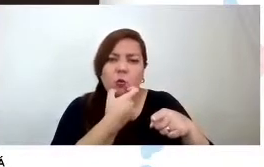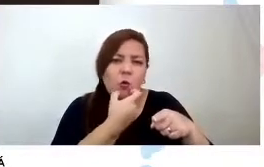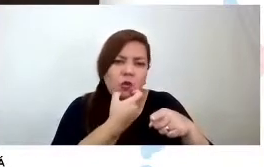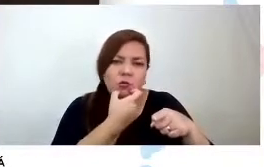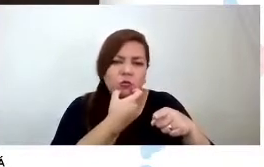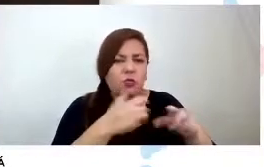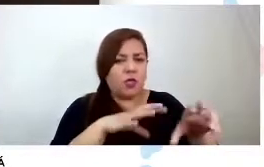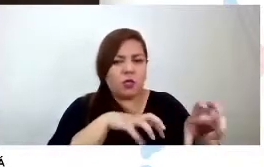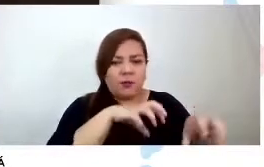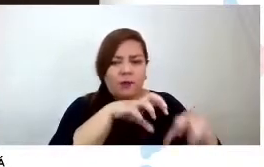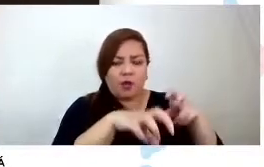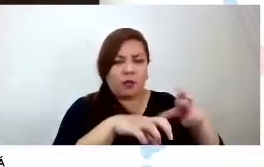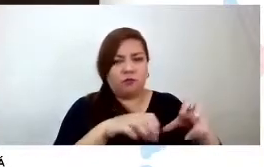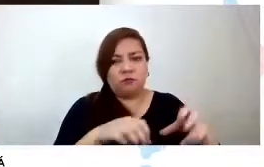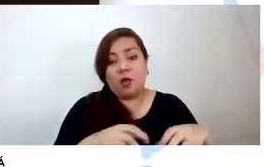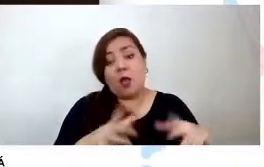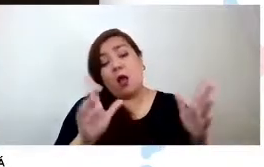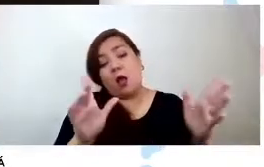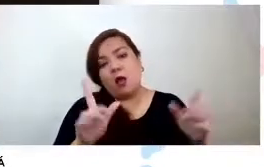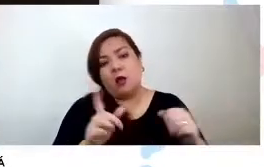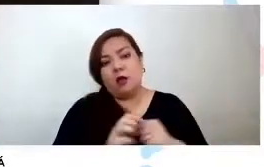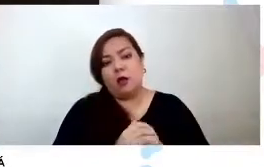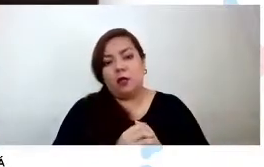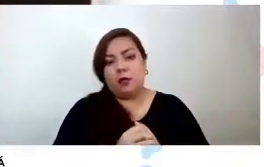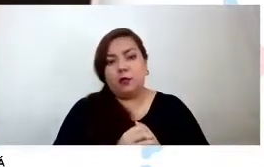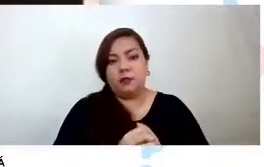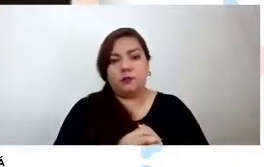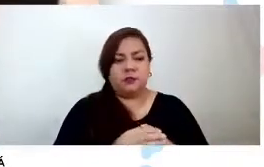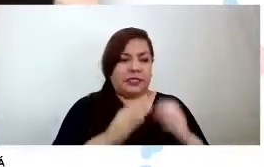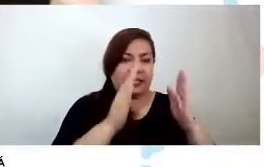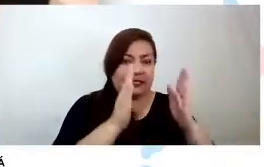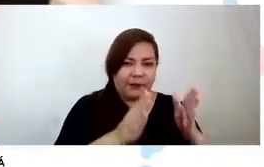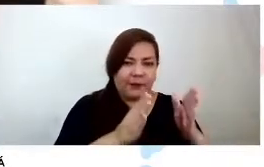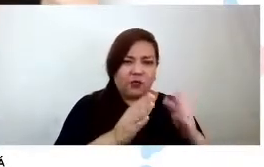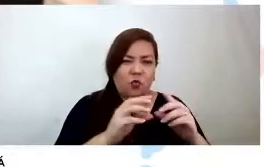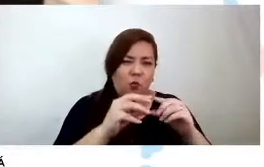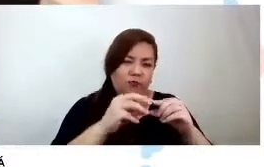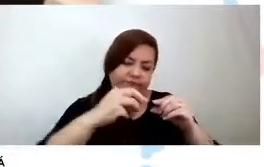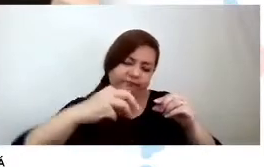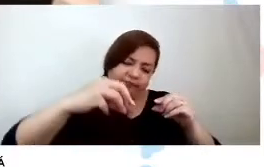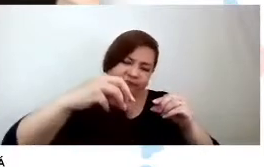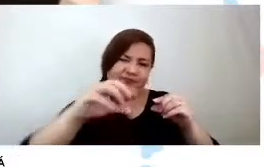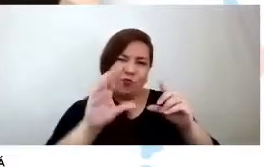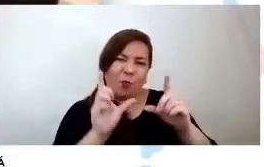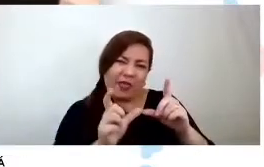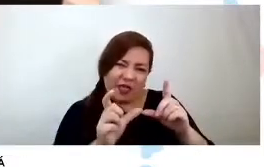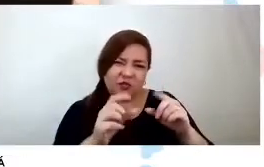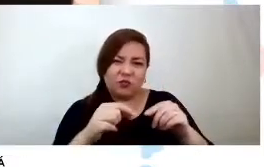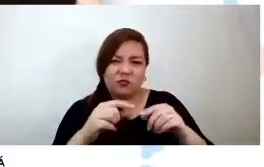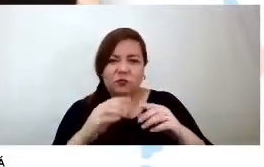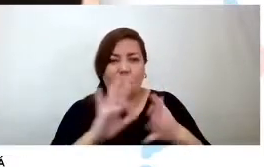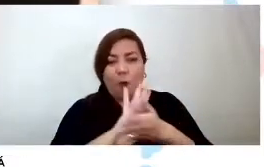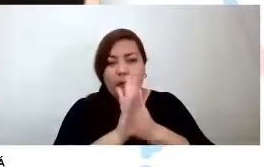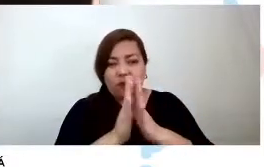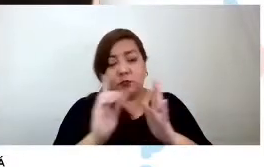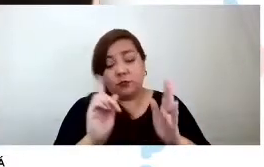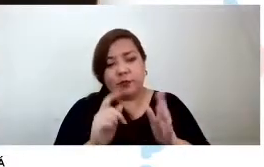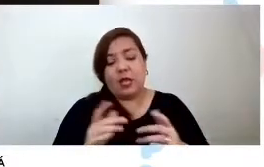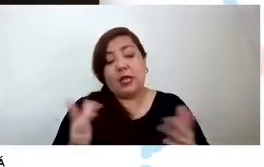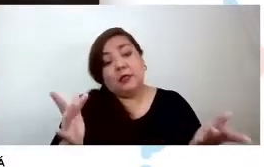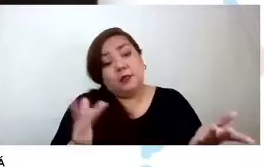En varios casos está en segmentos o en fragmentos, y